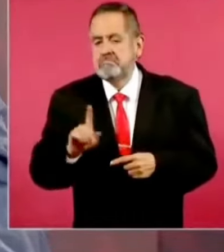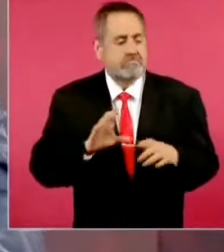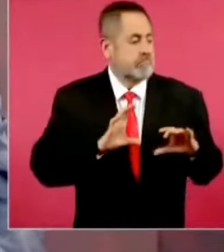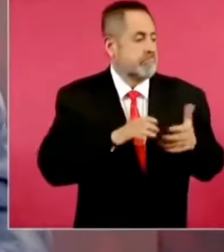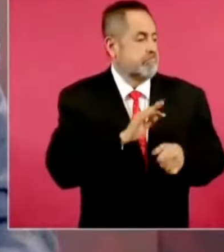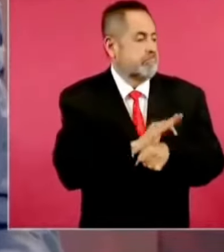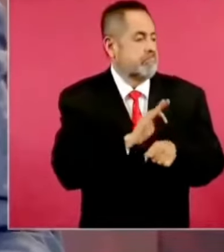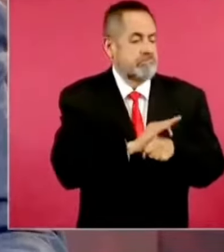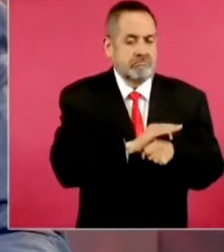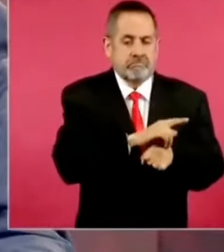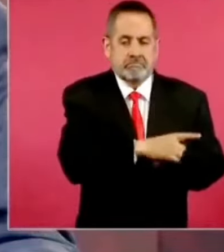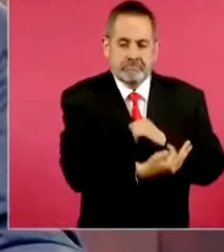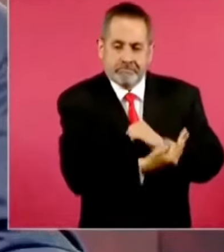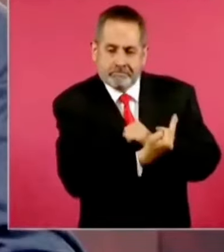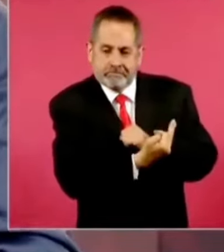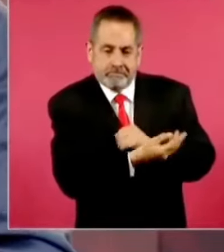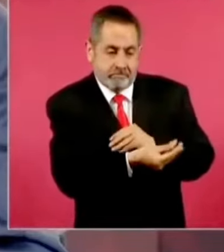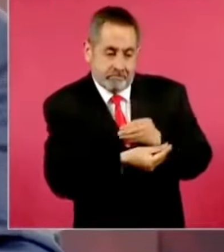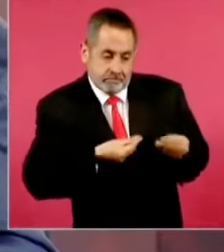para seguir